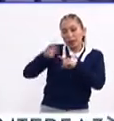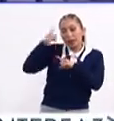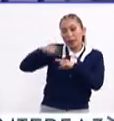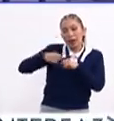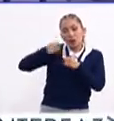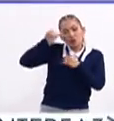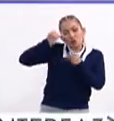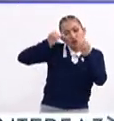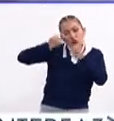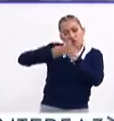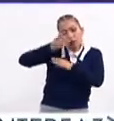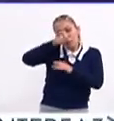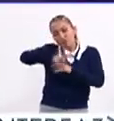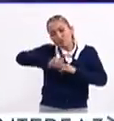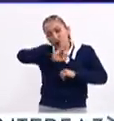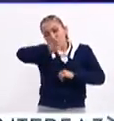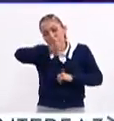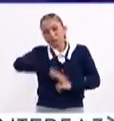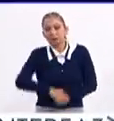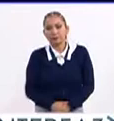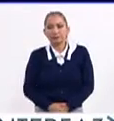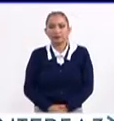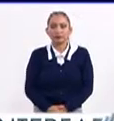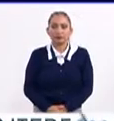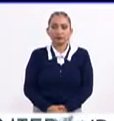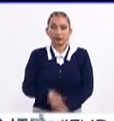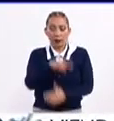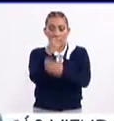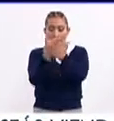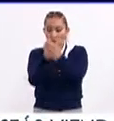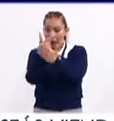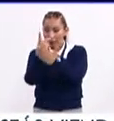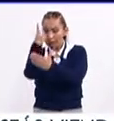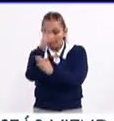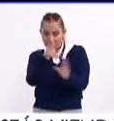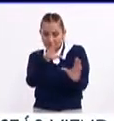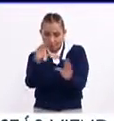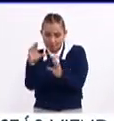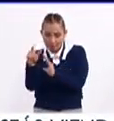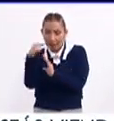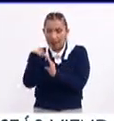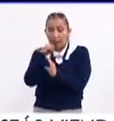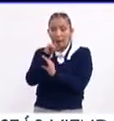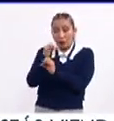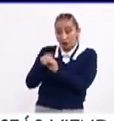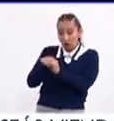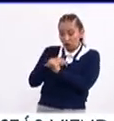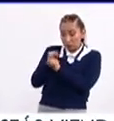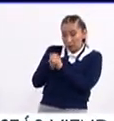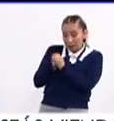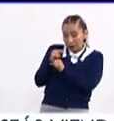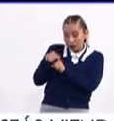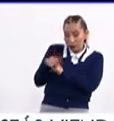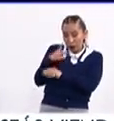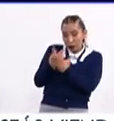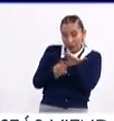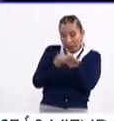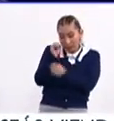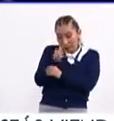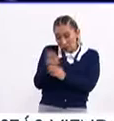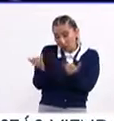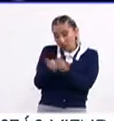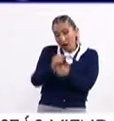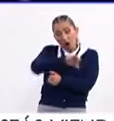la innovación de sus perfiles profesionales. Nuestros programas docentes y nuestras investigaciones no son los programas docentes